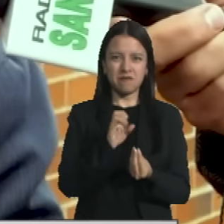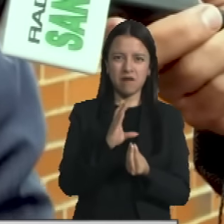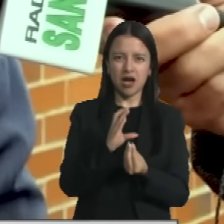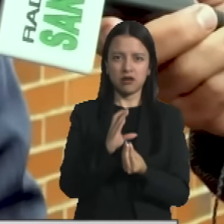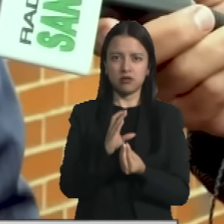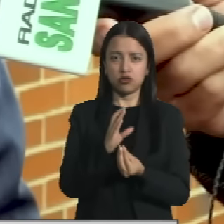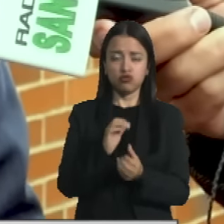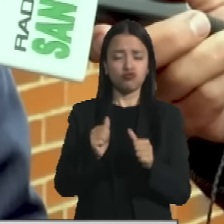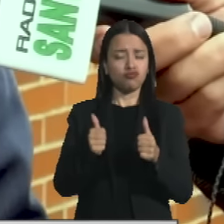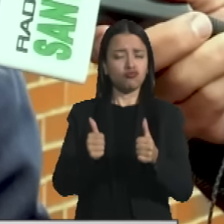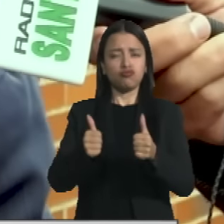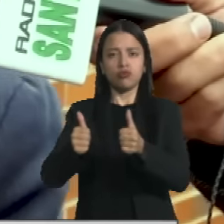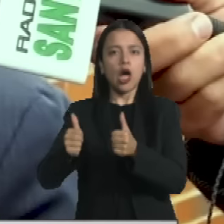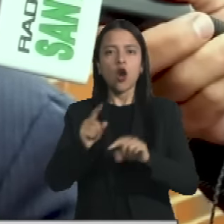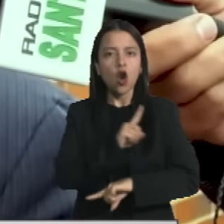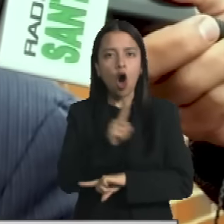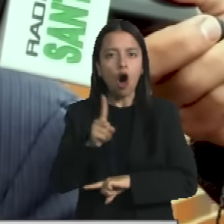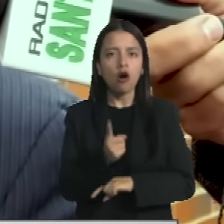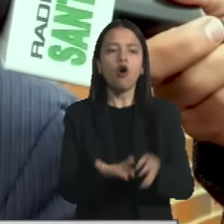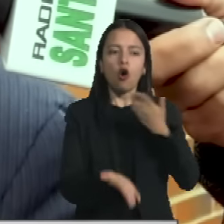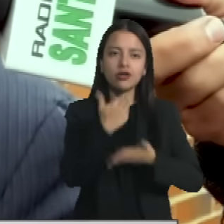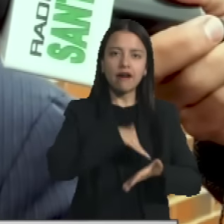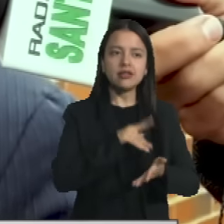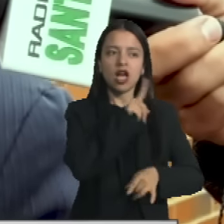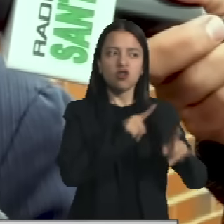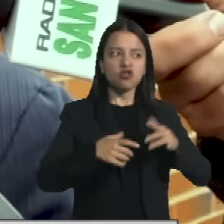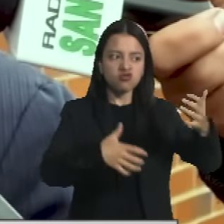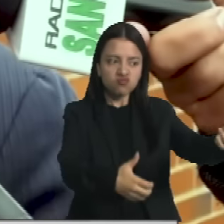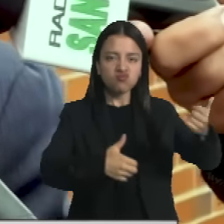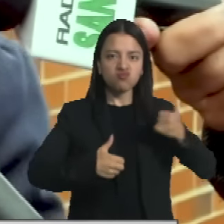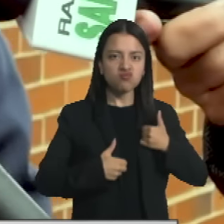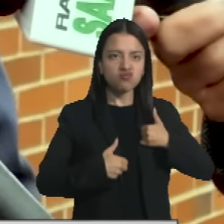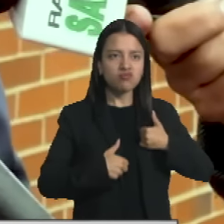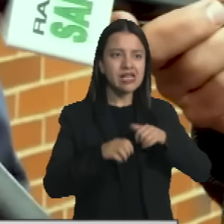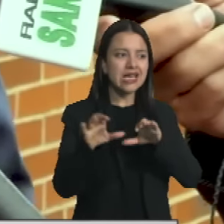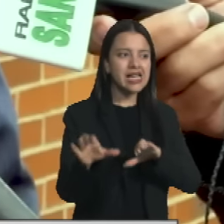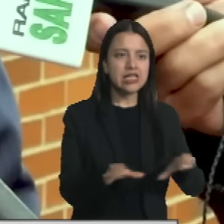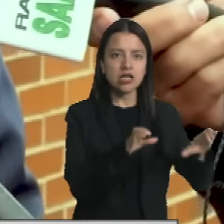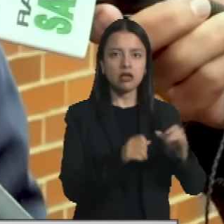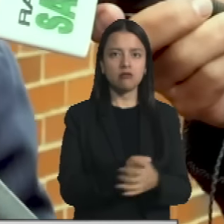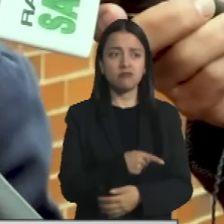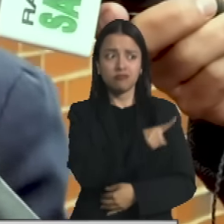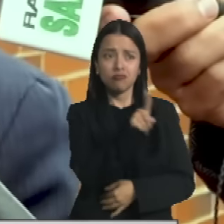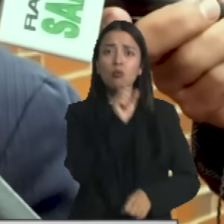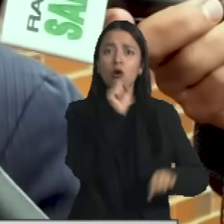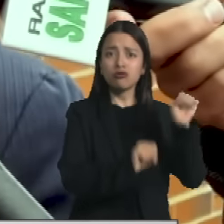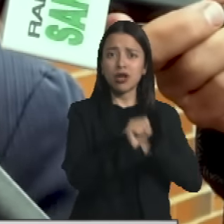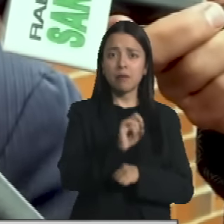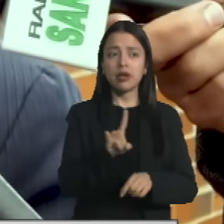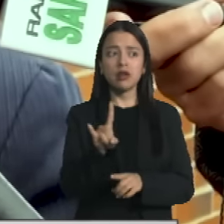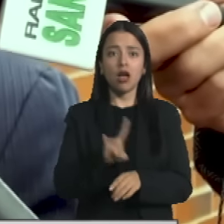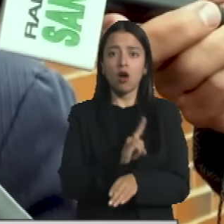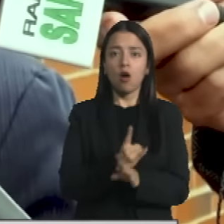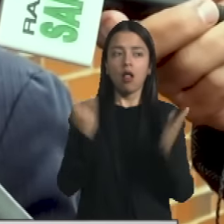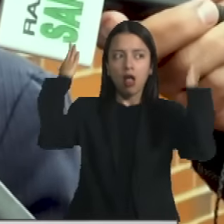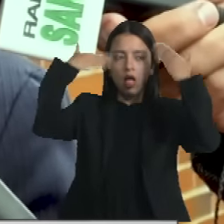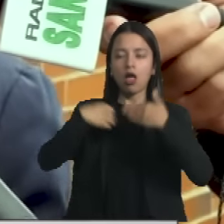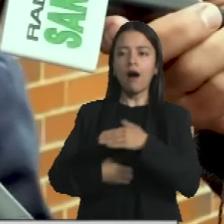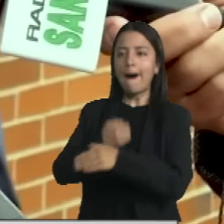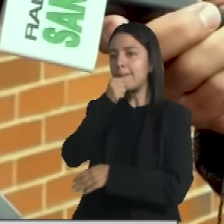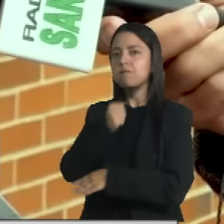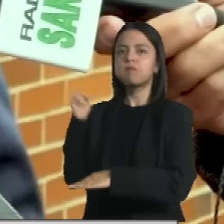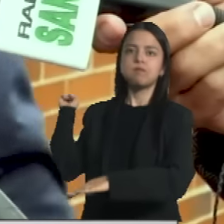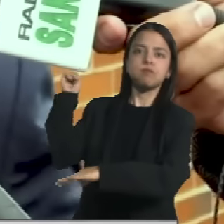estudio completo de la seguridad del hospital para colocar luego una bomba o un atentado? No se está previendo tampoco. ¿Qué puede pensar un soldado de